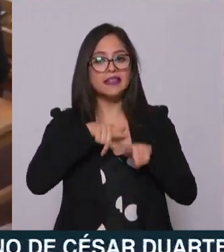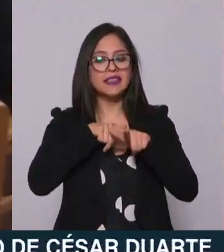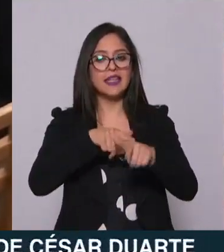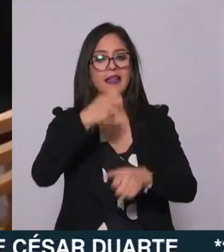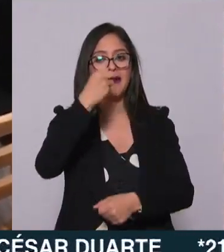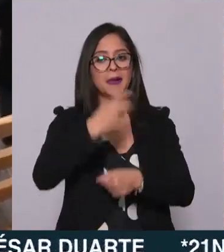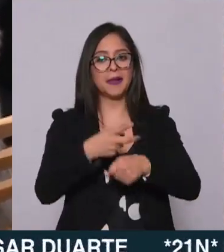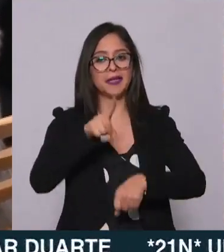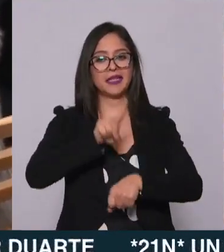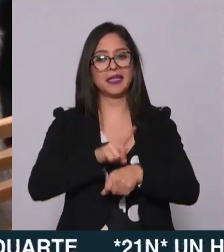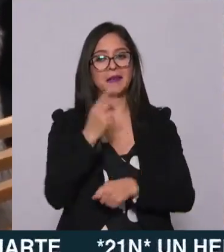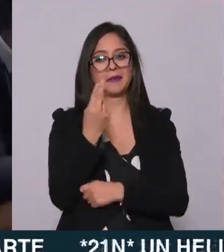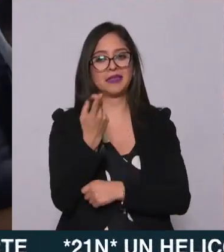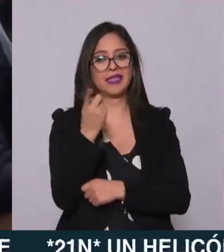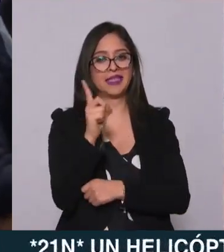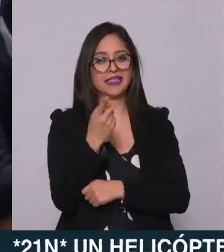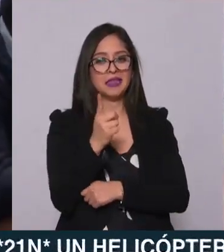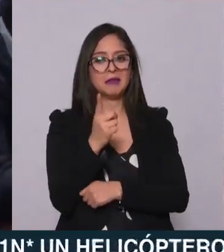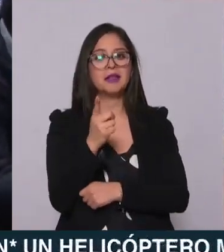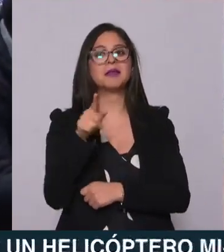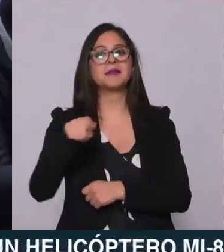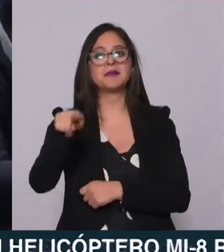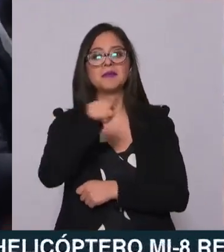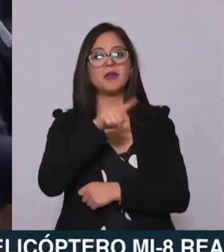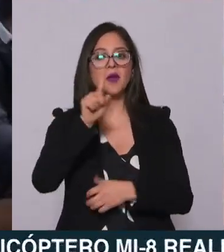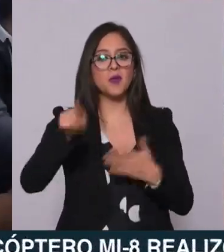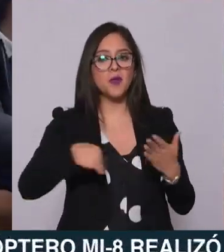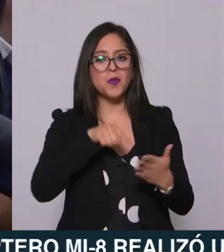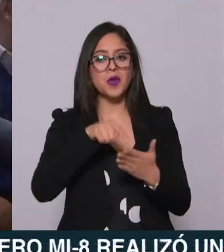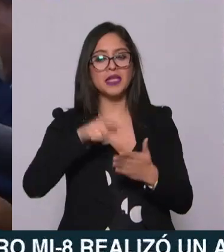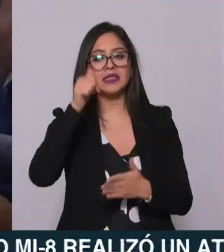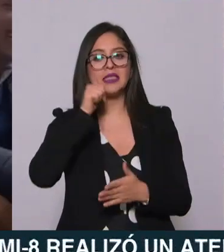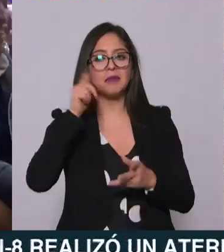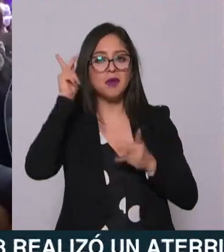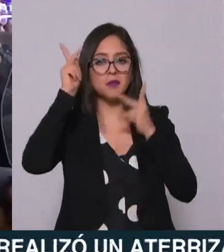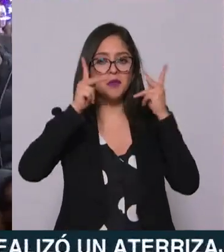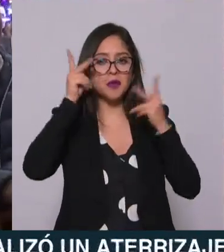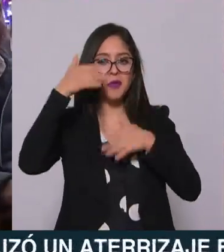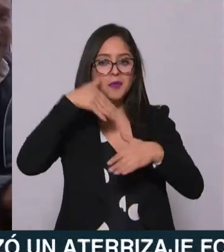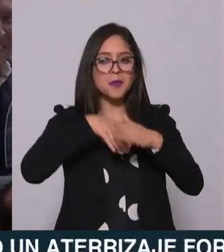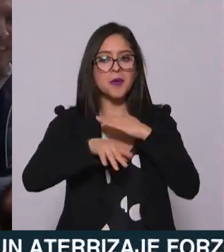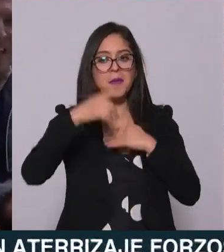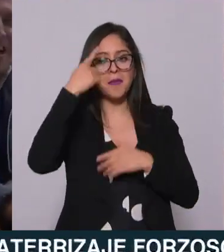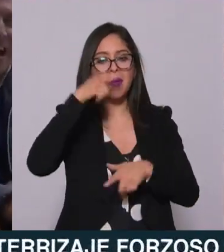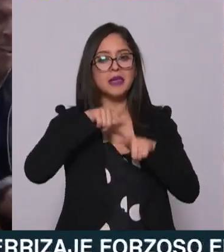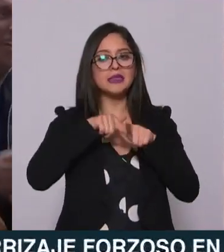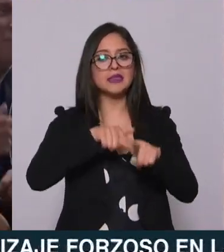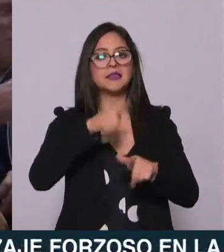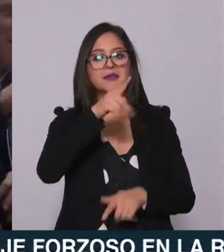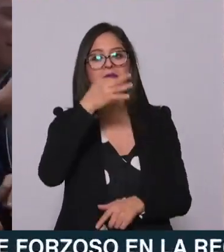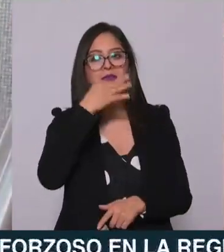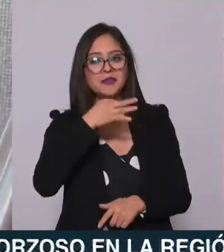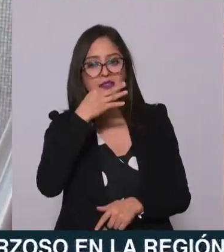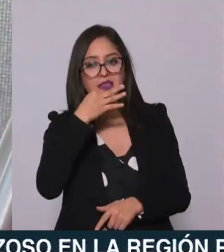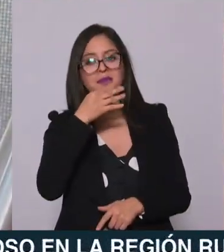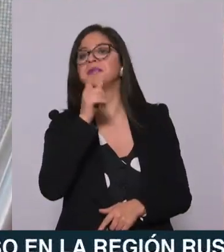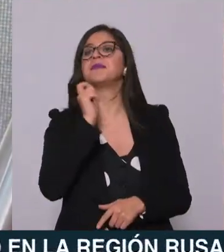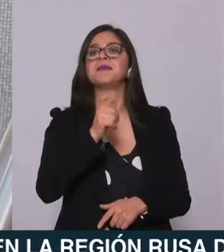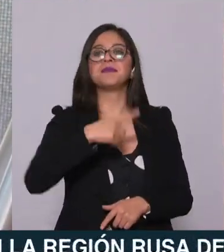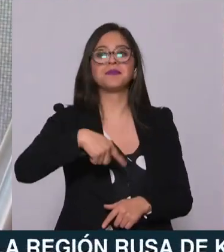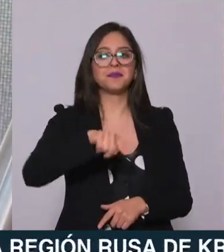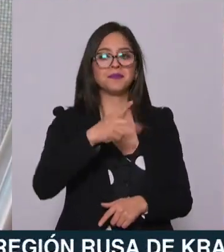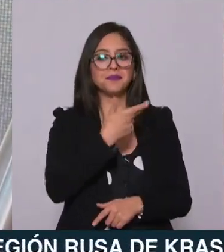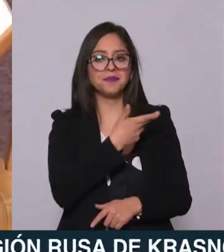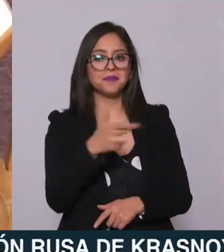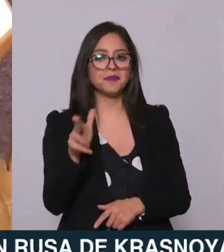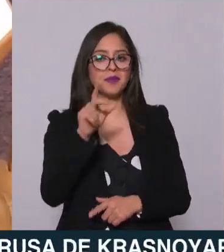del 25 de diciembre. Por ello, uno de los lugares más visitados para seguir la fiesta o curarse la cruda fue el